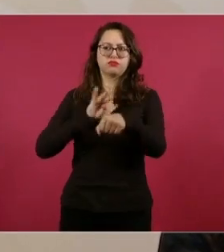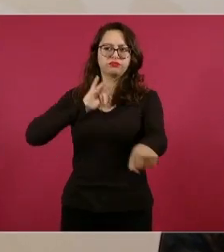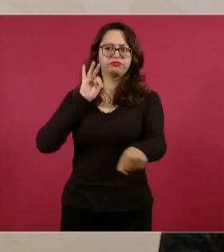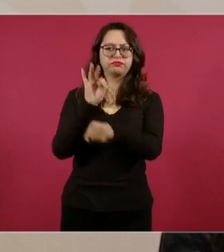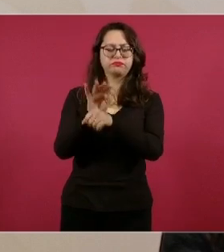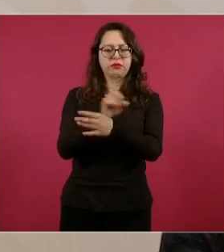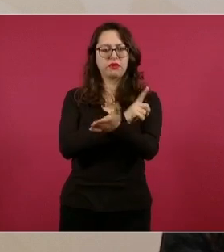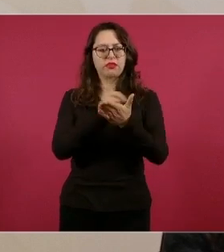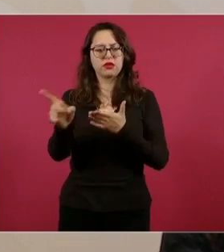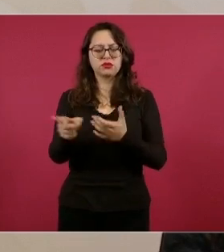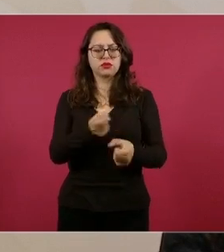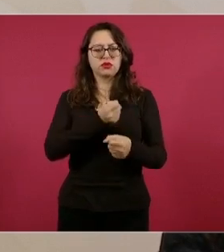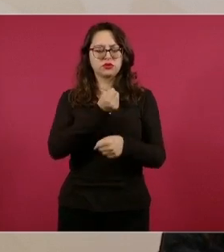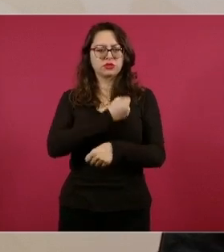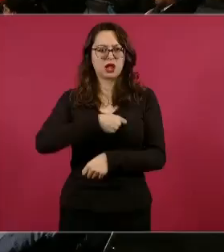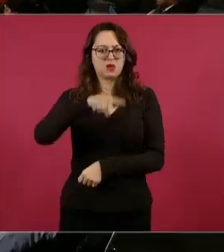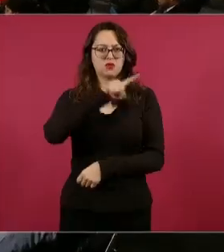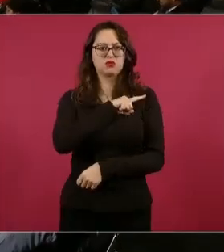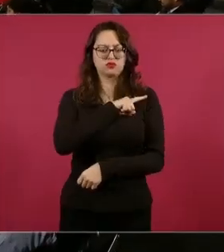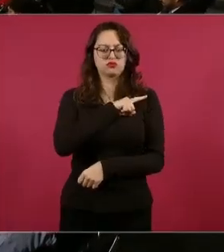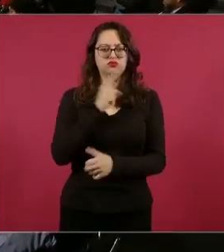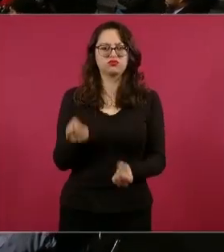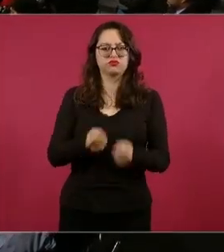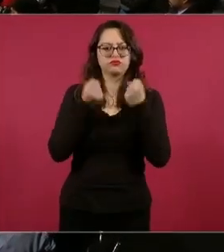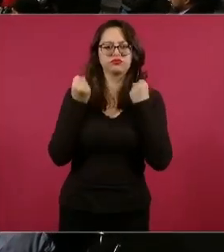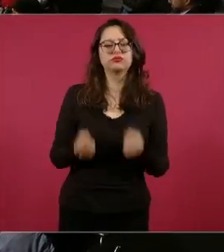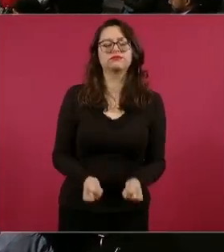con el doctor Alcocer.